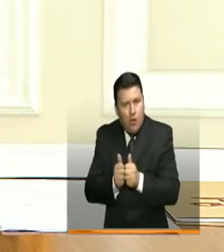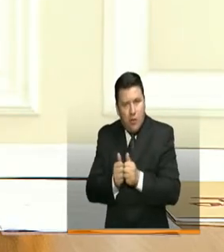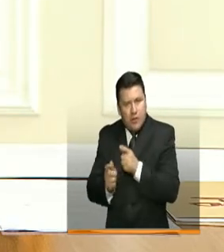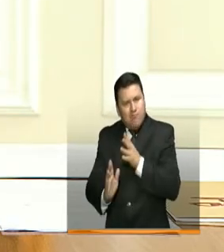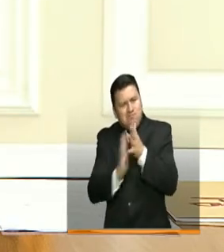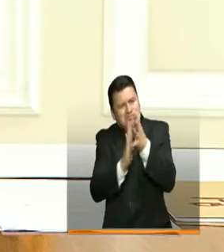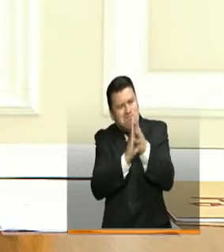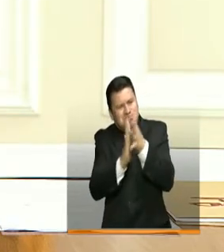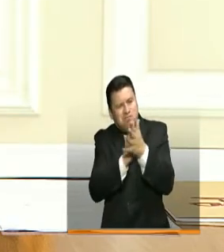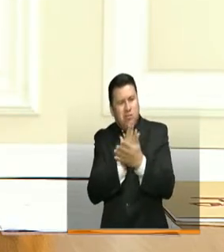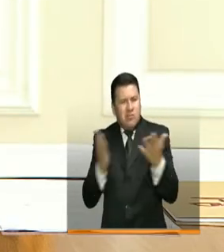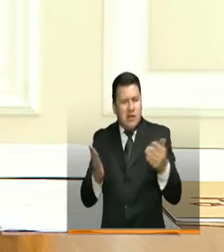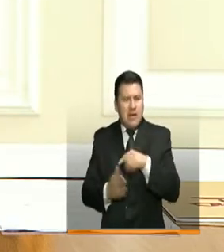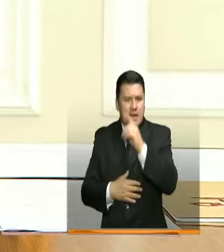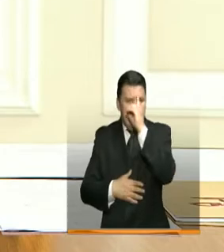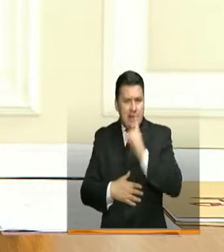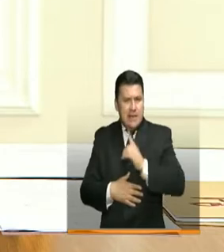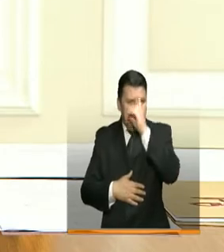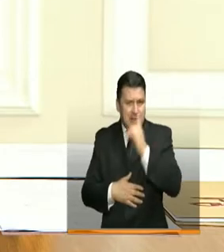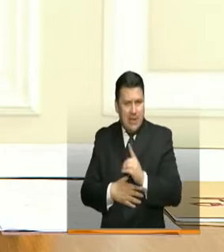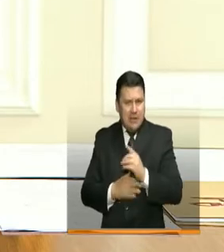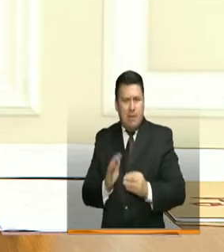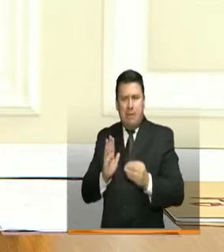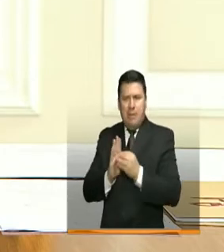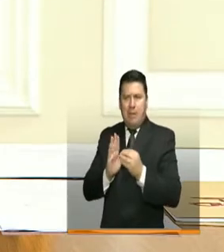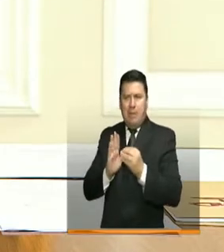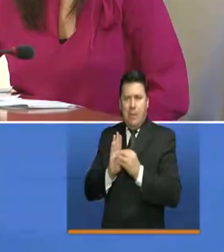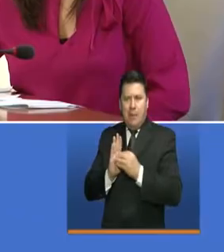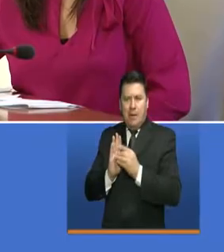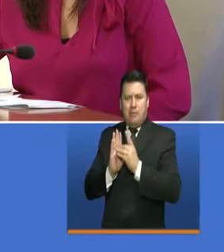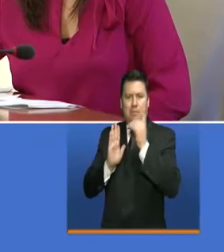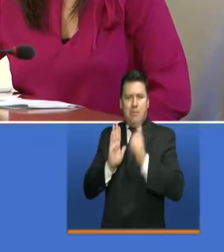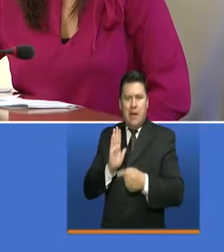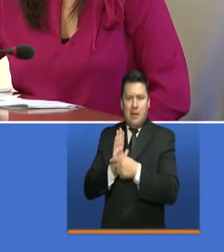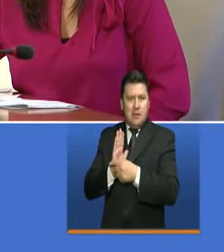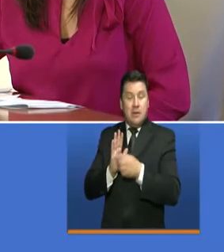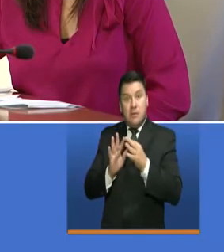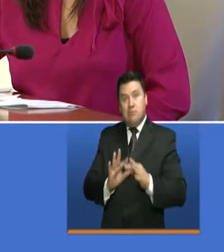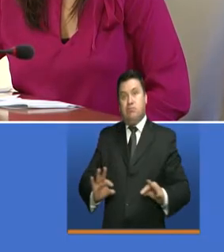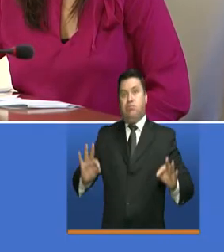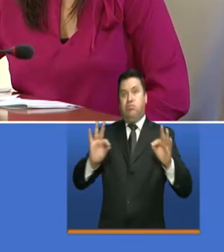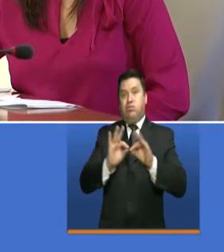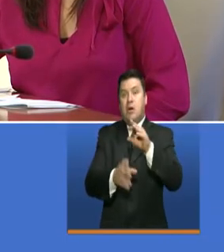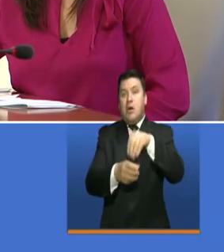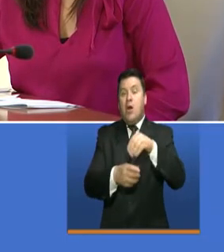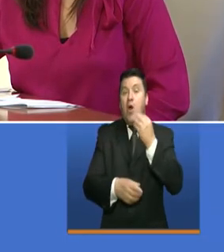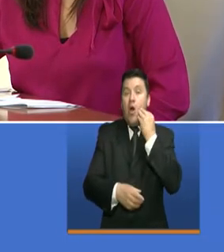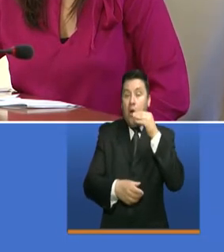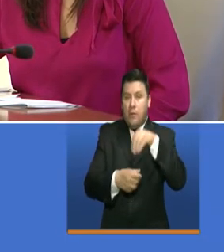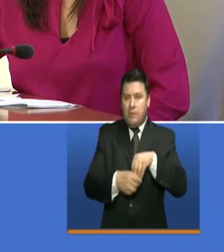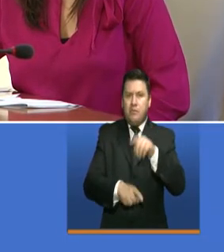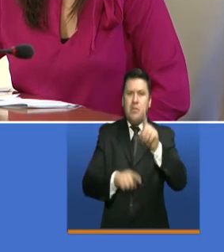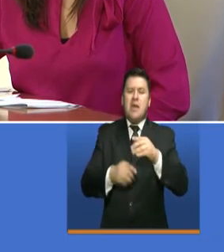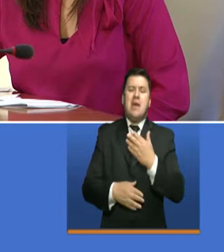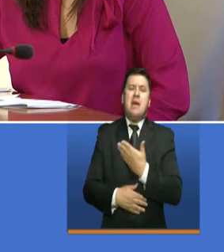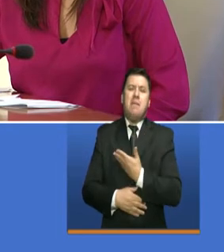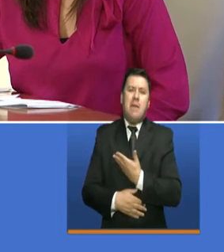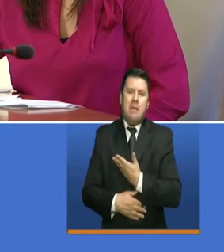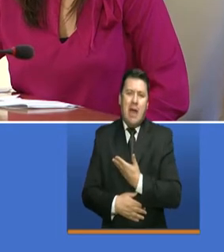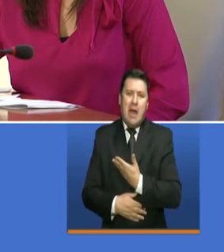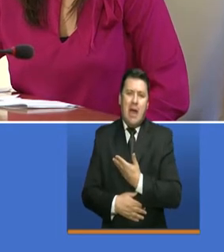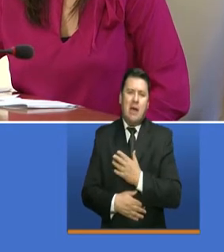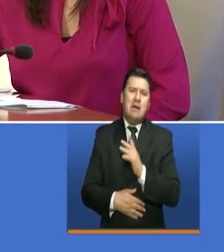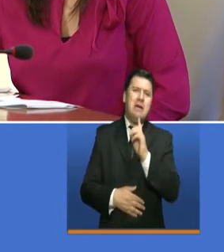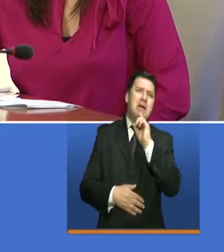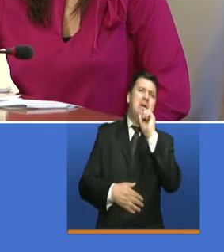actualice sobre muchas de las decisiones que se han venido implementando, que son muy importantes para los hogares. Muchas madres se han